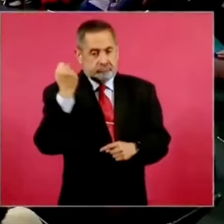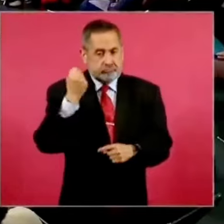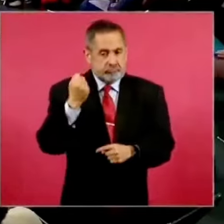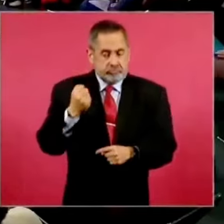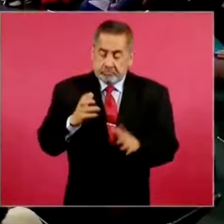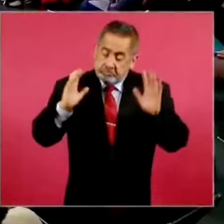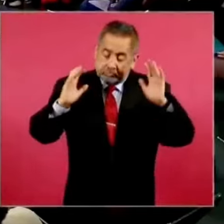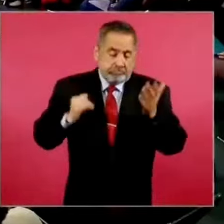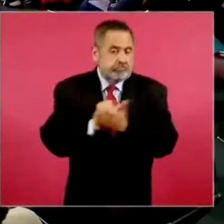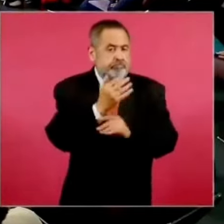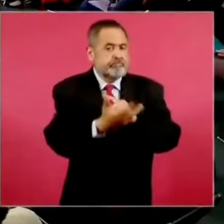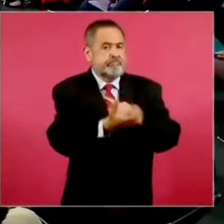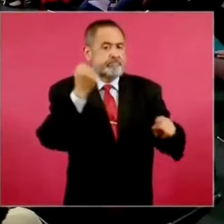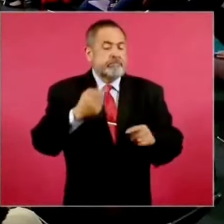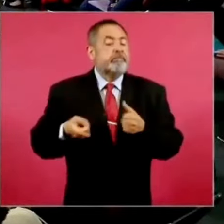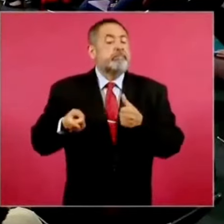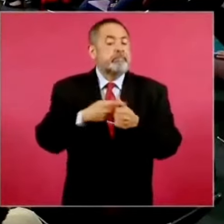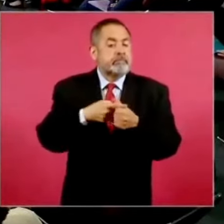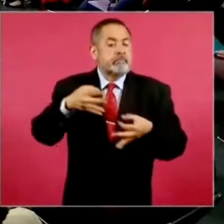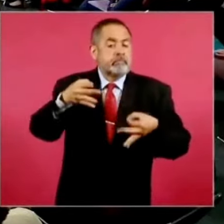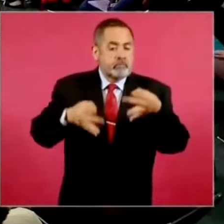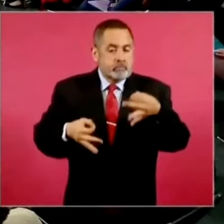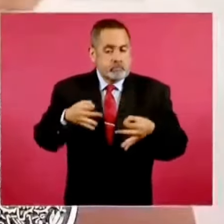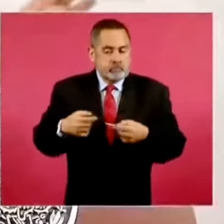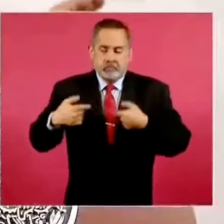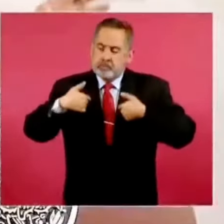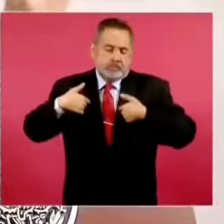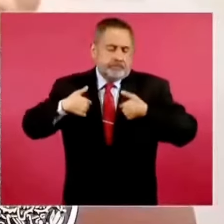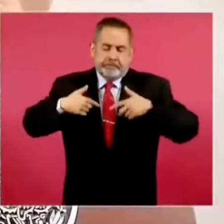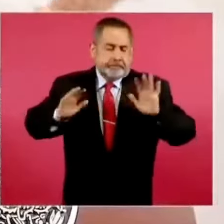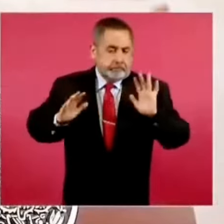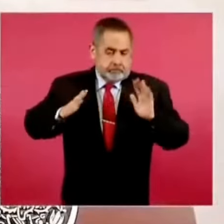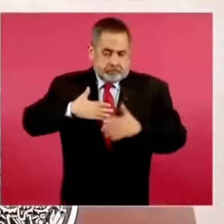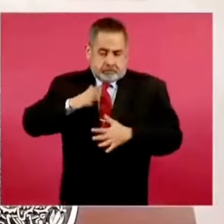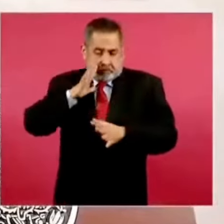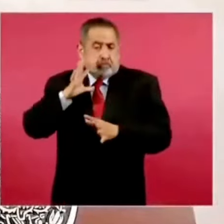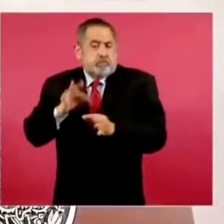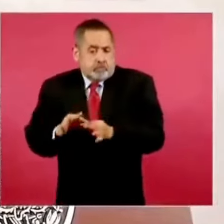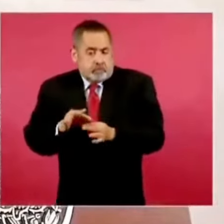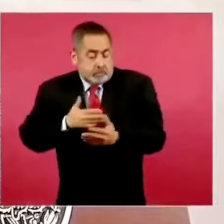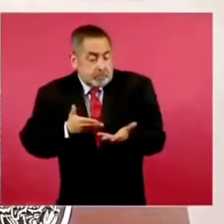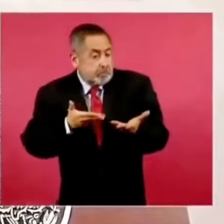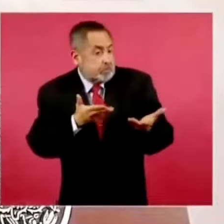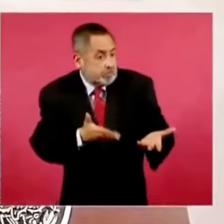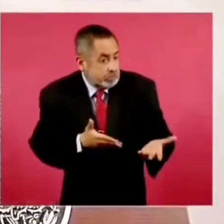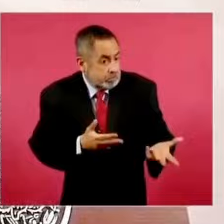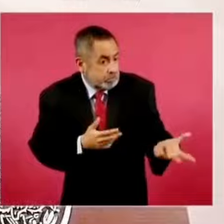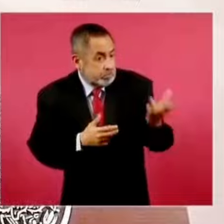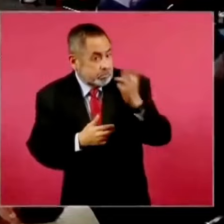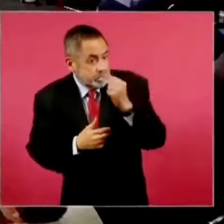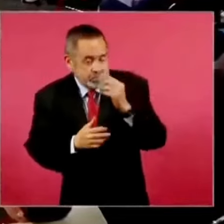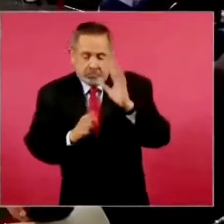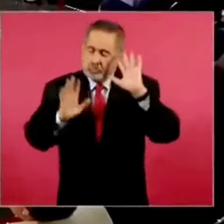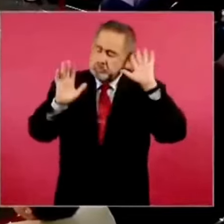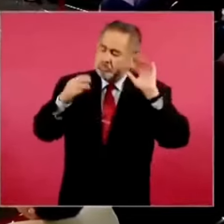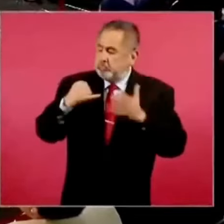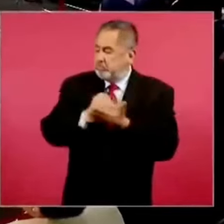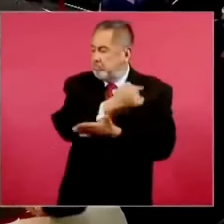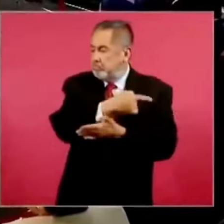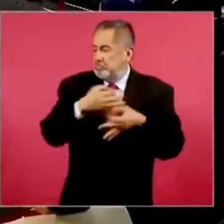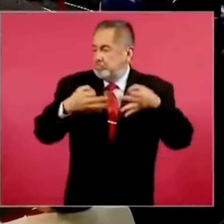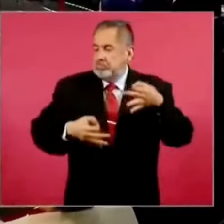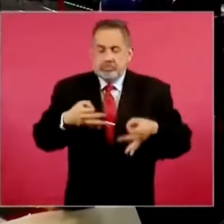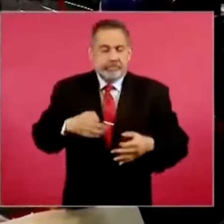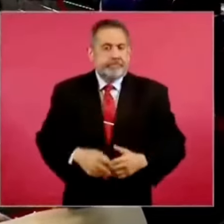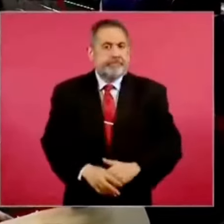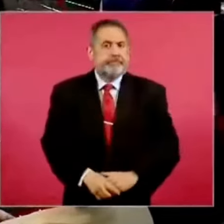se le quita, pero ya el juez, ya nosotros ya cumplimos. ¿Mande?